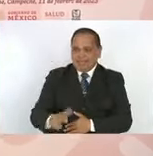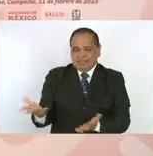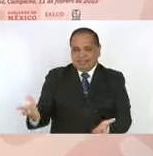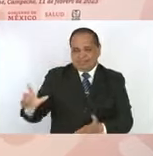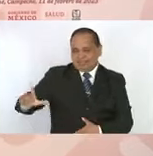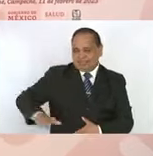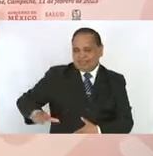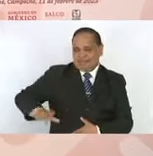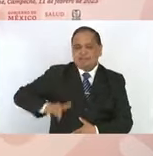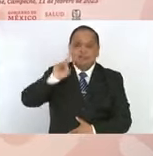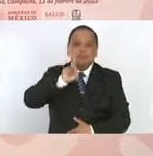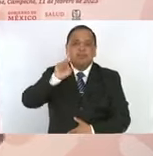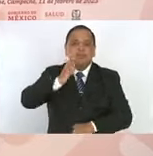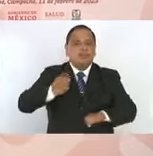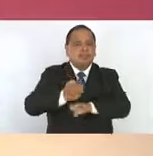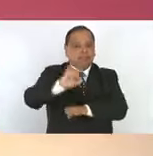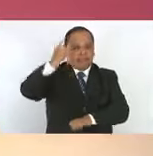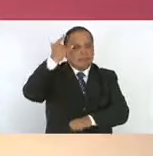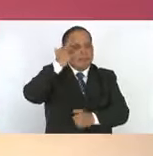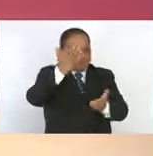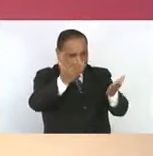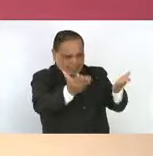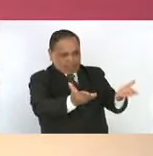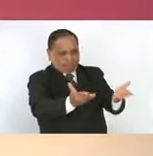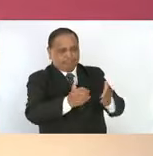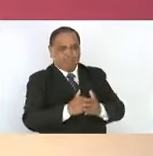estado de Campeche.